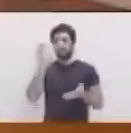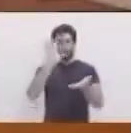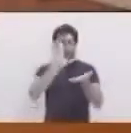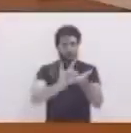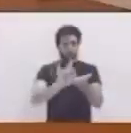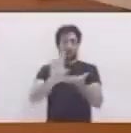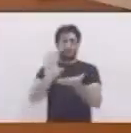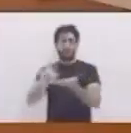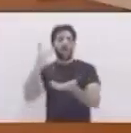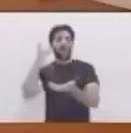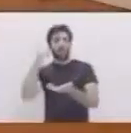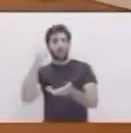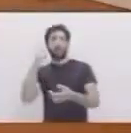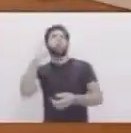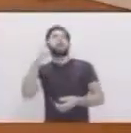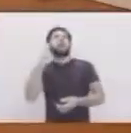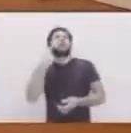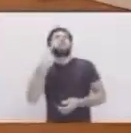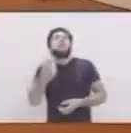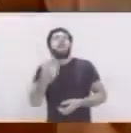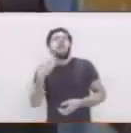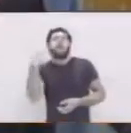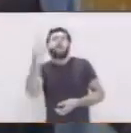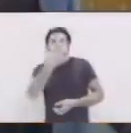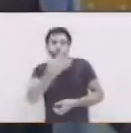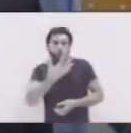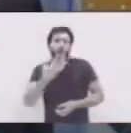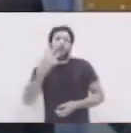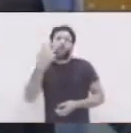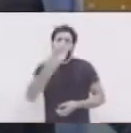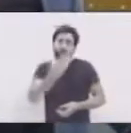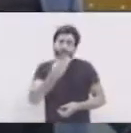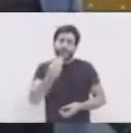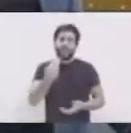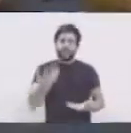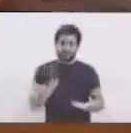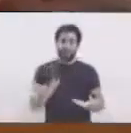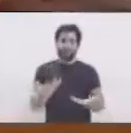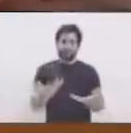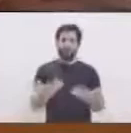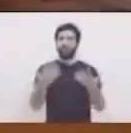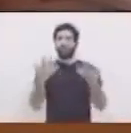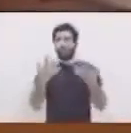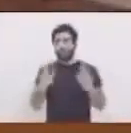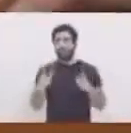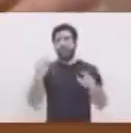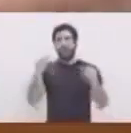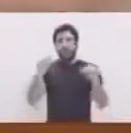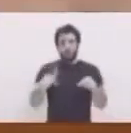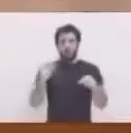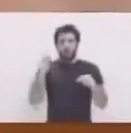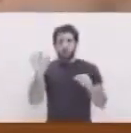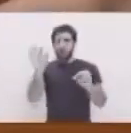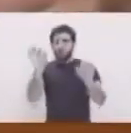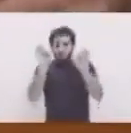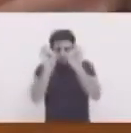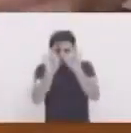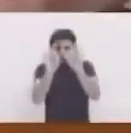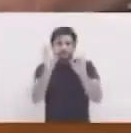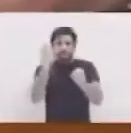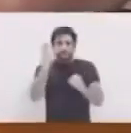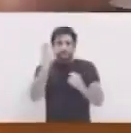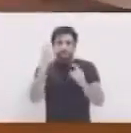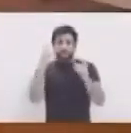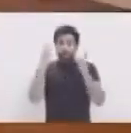La idea es que se pueda ver un poco tierno, ¿sí? Y por último, vamos a colocarle el brillo a nuestros ojitos para